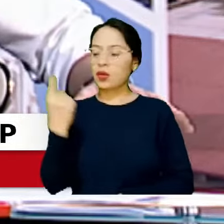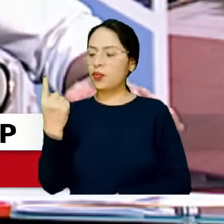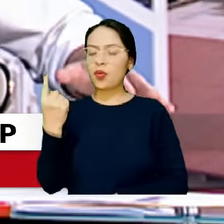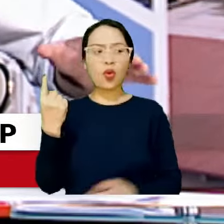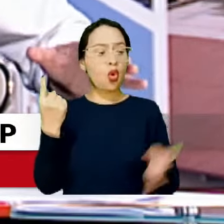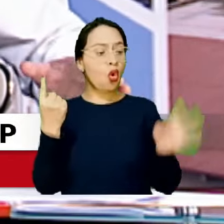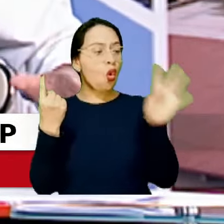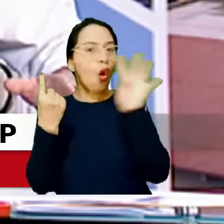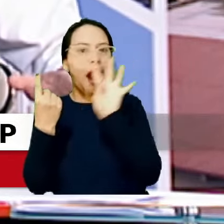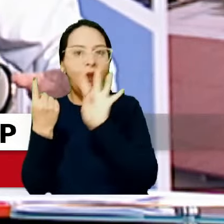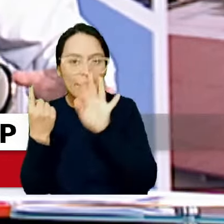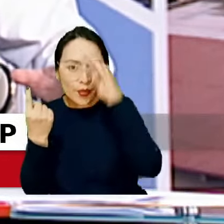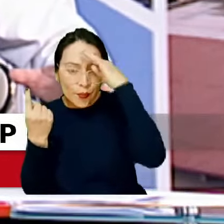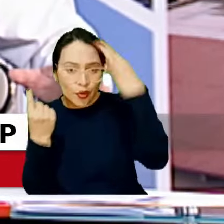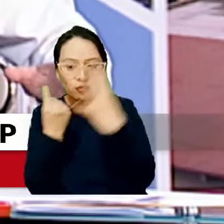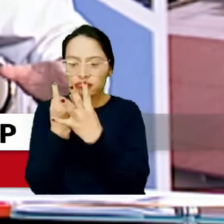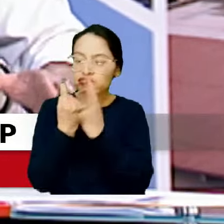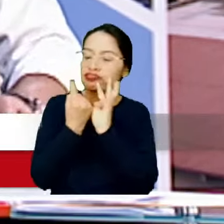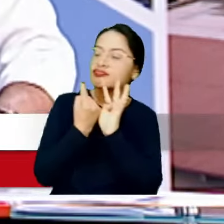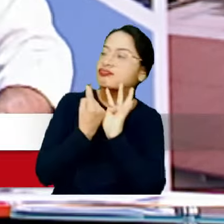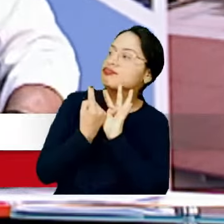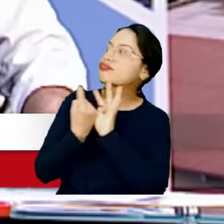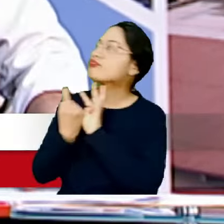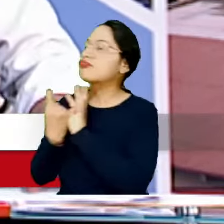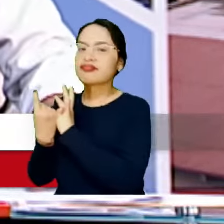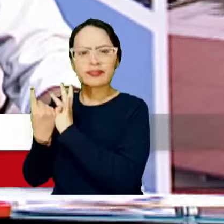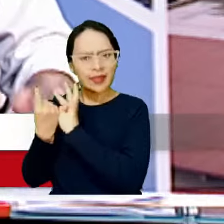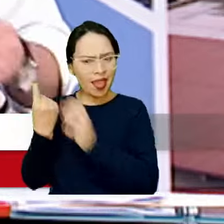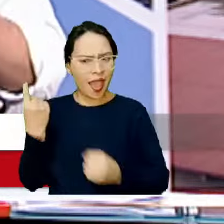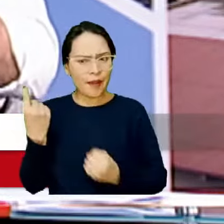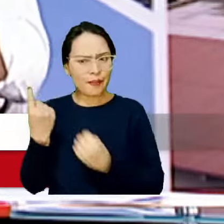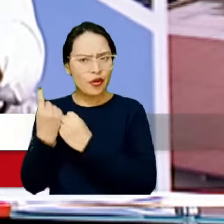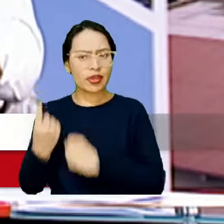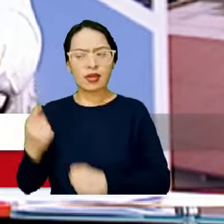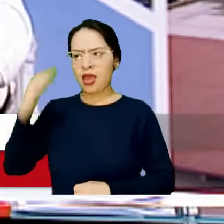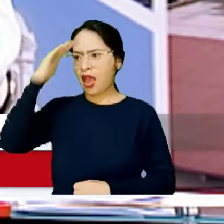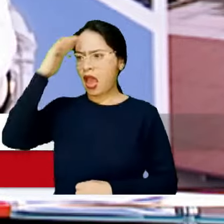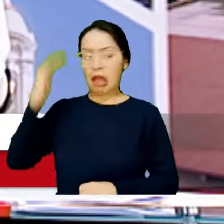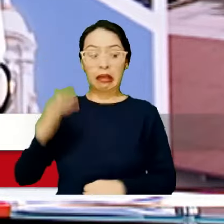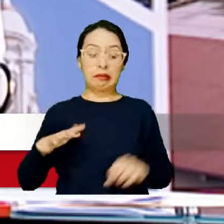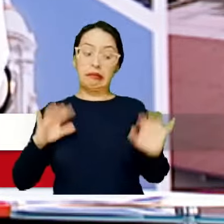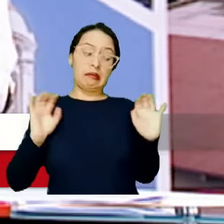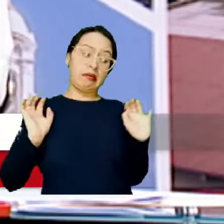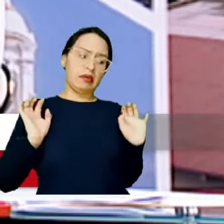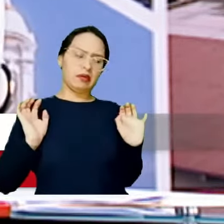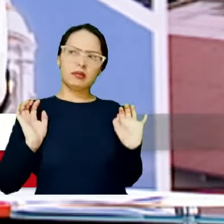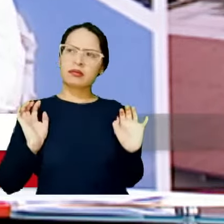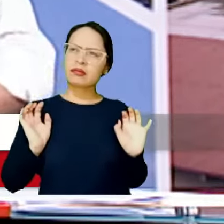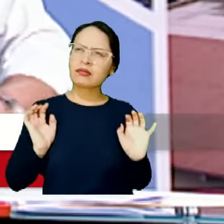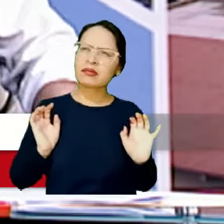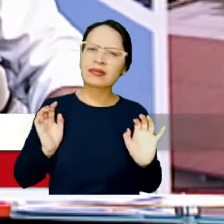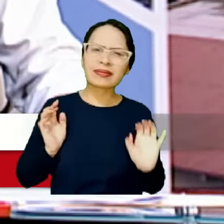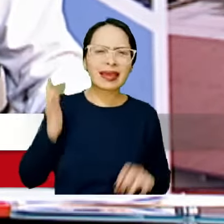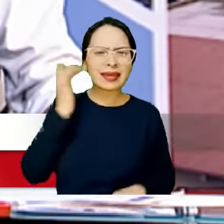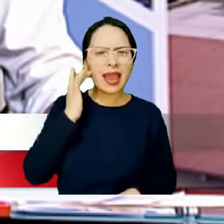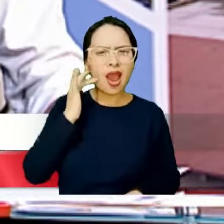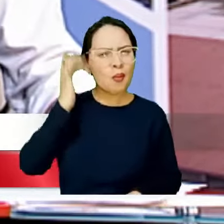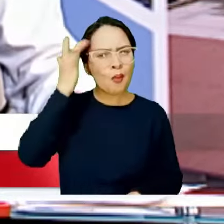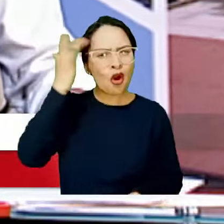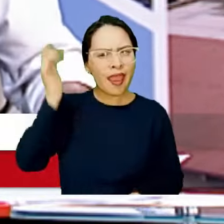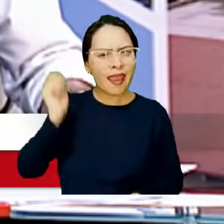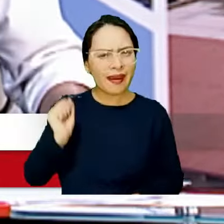lados. No se despegan de uno, mi querida Karina. ¿Por qué el alcalde no quiere eso? Es algo que a mí también me llama mucho la atención. Y finalmente, el último